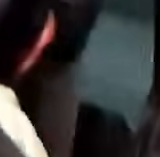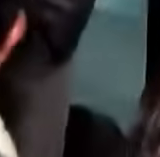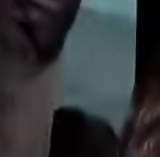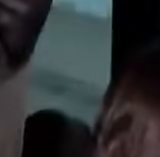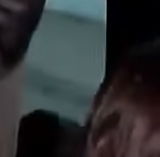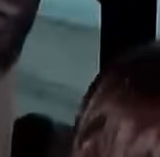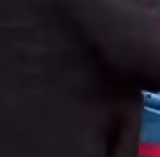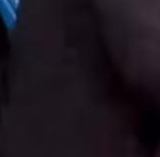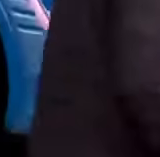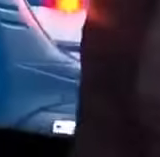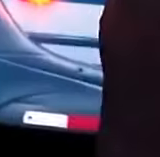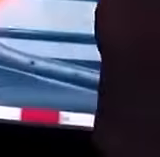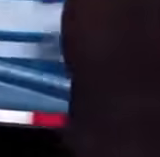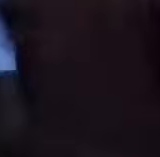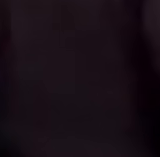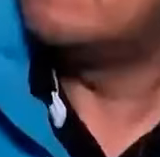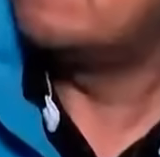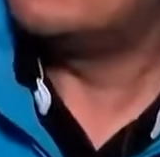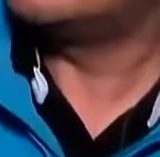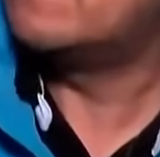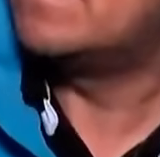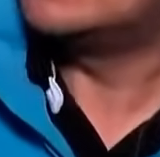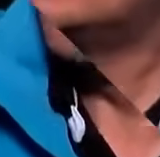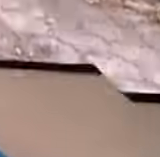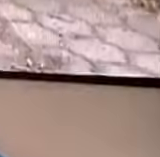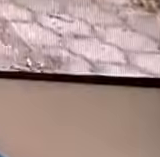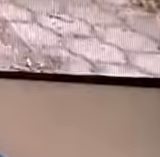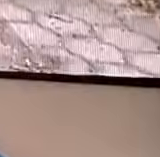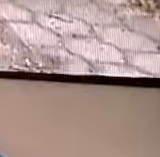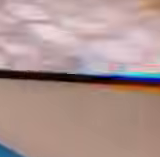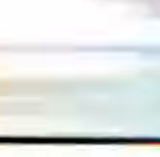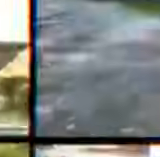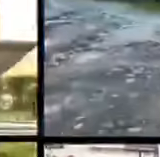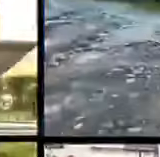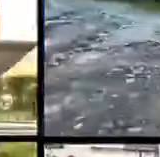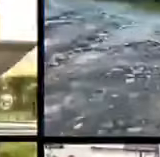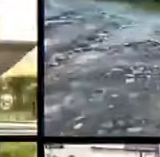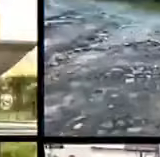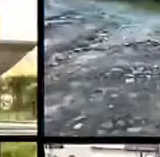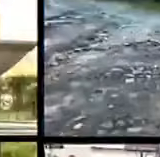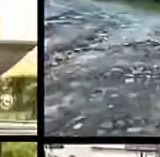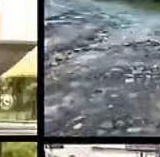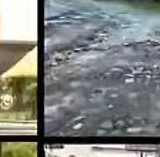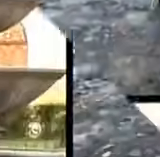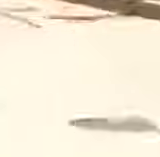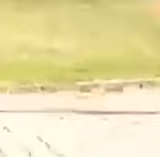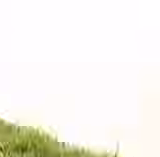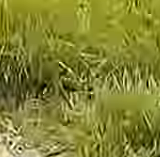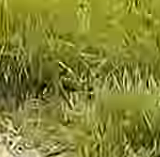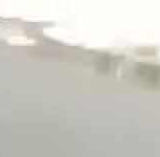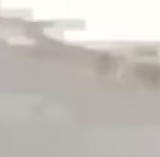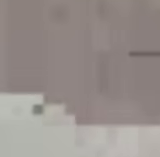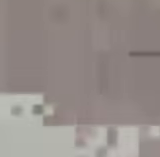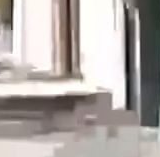moto. Se reporta este asalto a los pasajeros. Ahora tenemos cientos de reporteros ciudadanos.